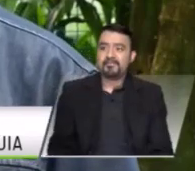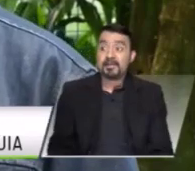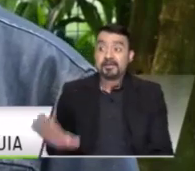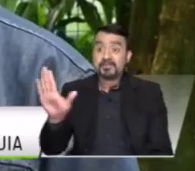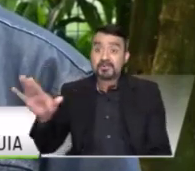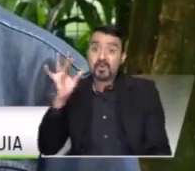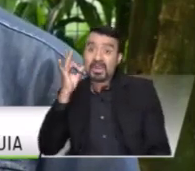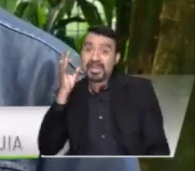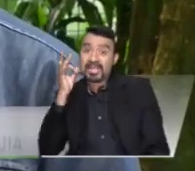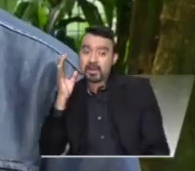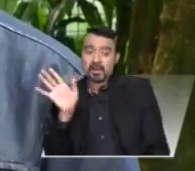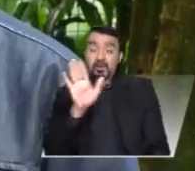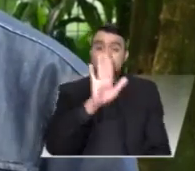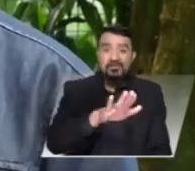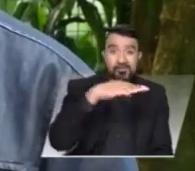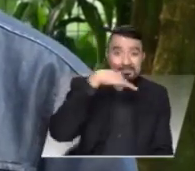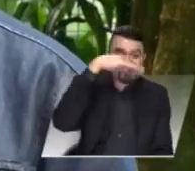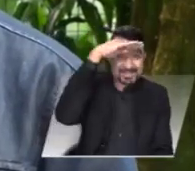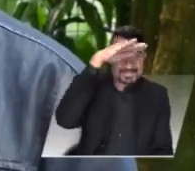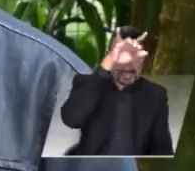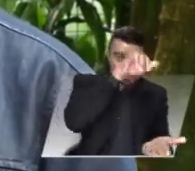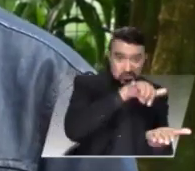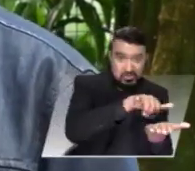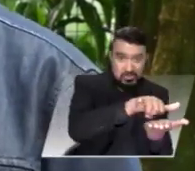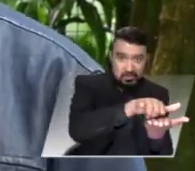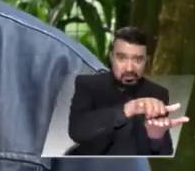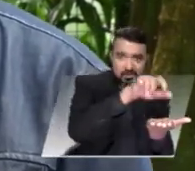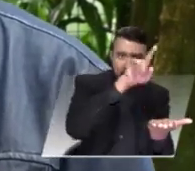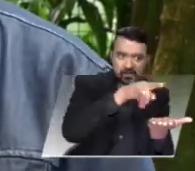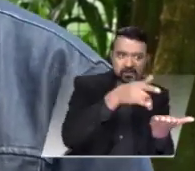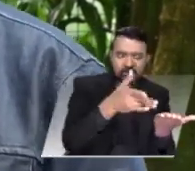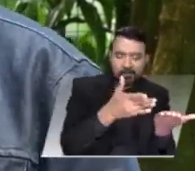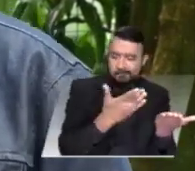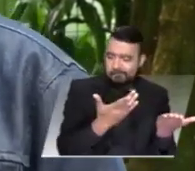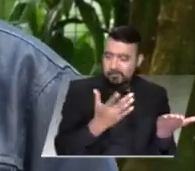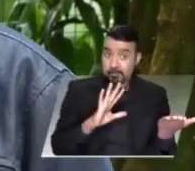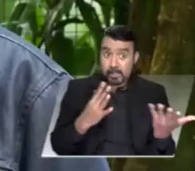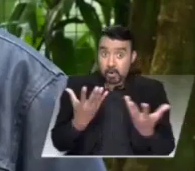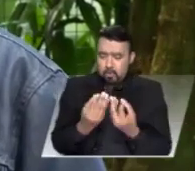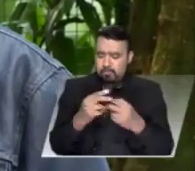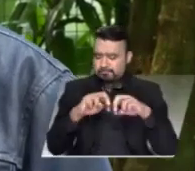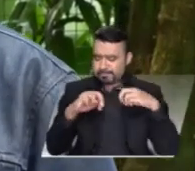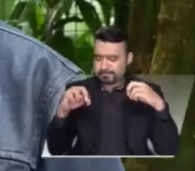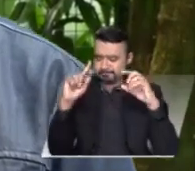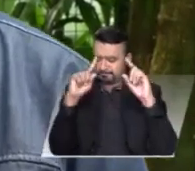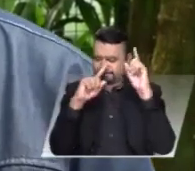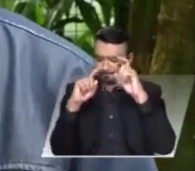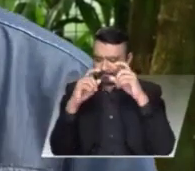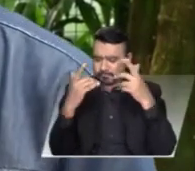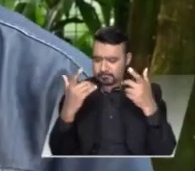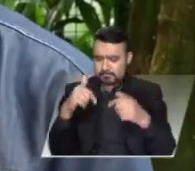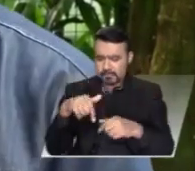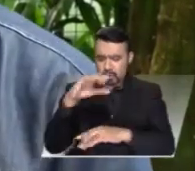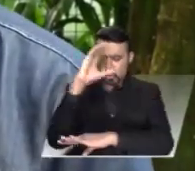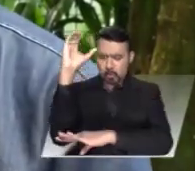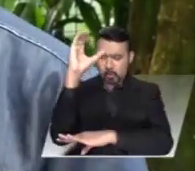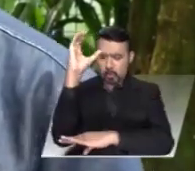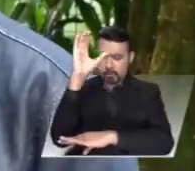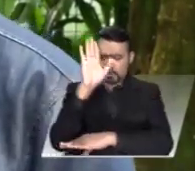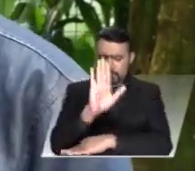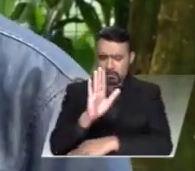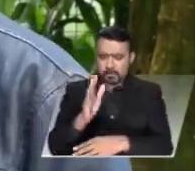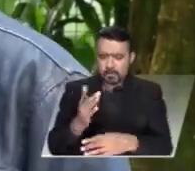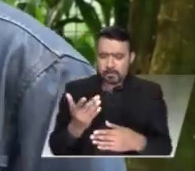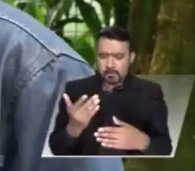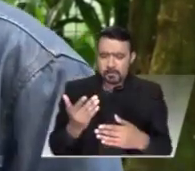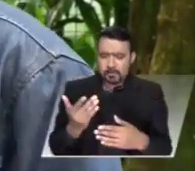sistema, de una red, y el trabajo de Antioquia y del noroccidente de Colombia tiene en estos dos aeropuertos unos